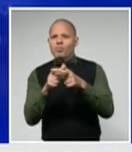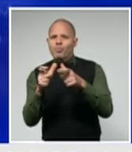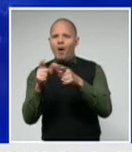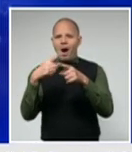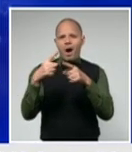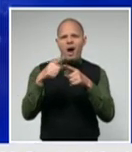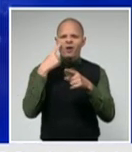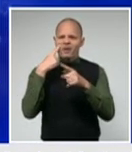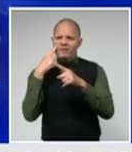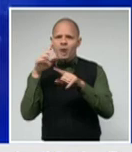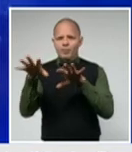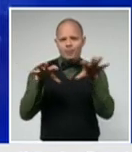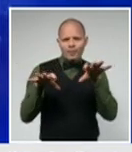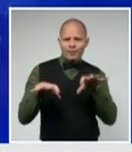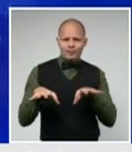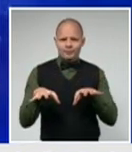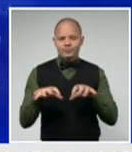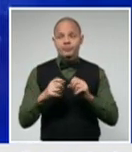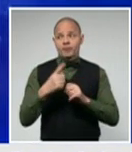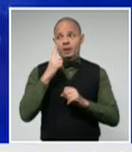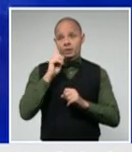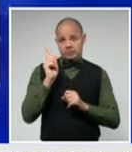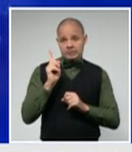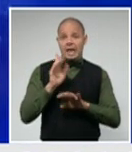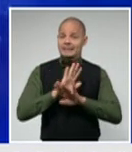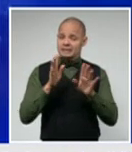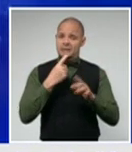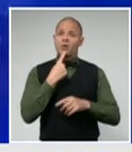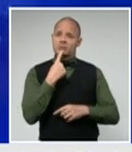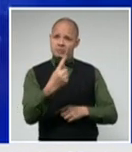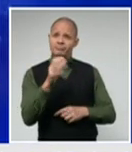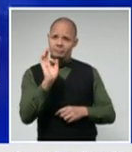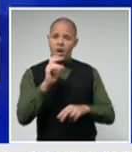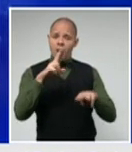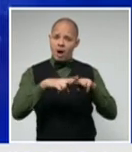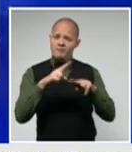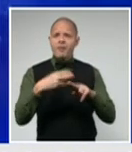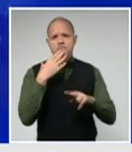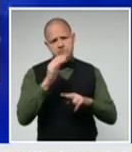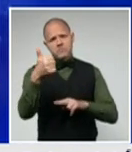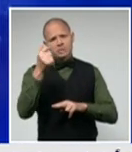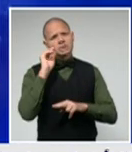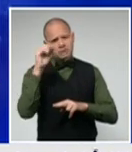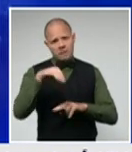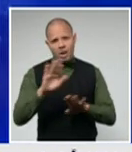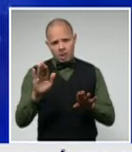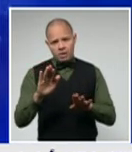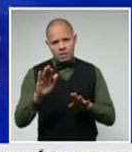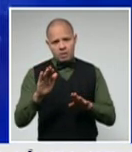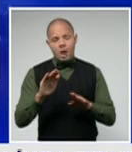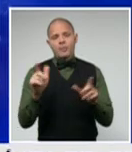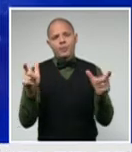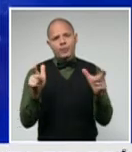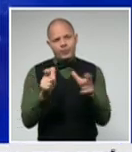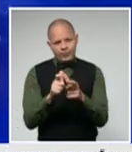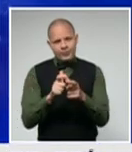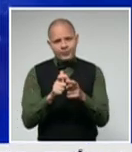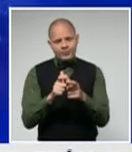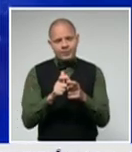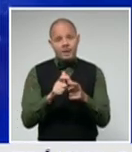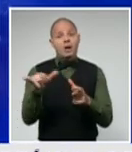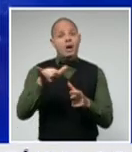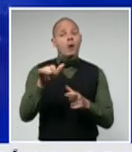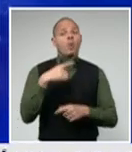decimos, porque aunque ha ido evolucionando favorablemente, de todas formas La Habana pues tiene